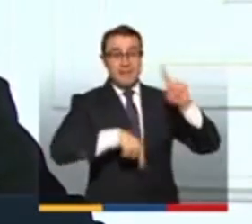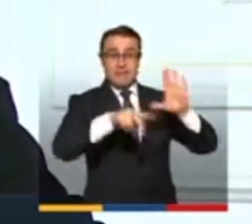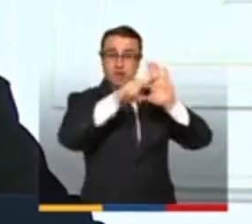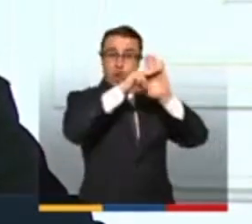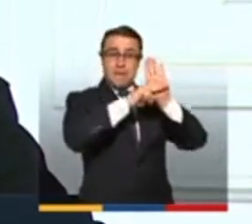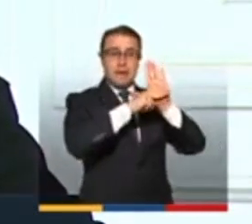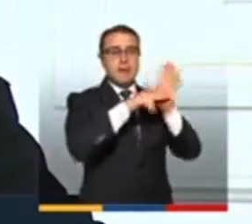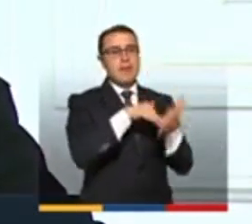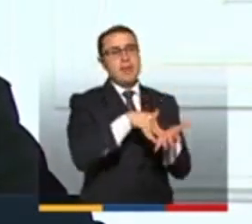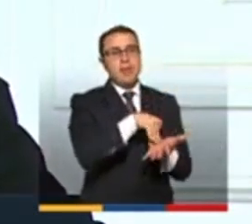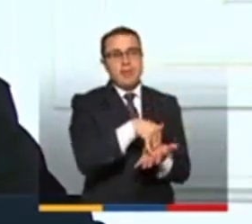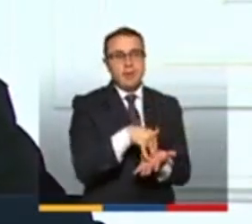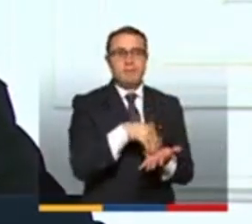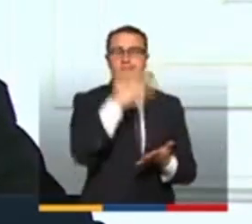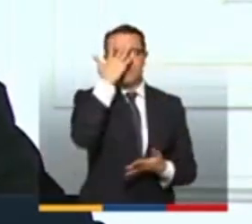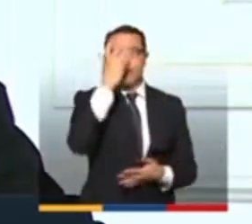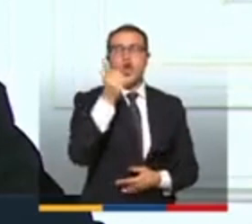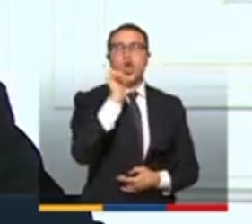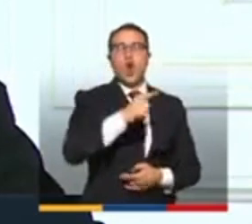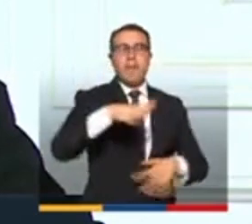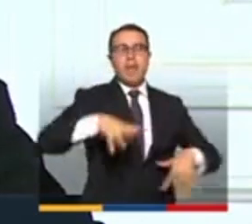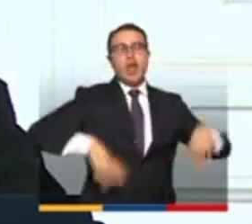tienen que ver con la corrupción,